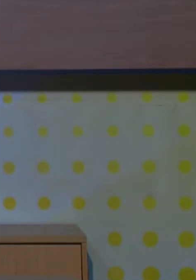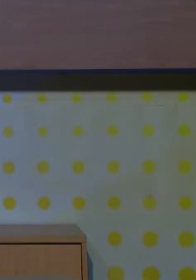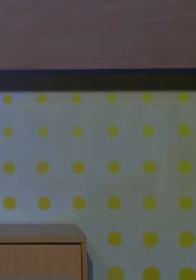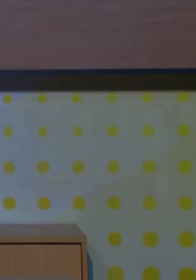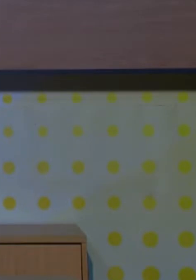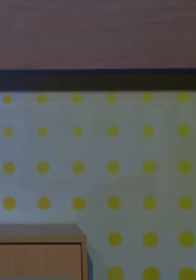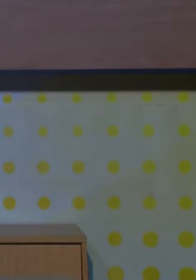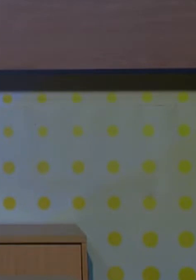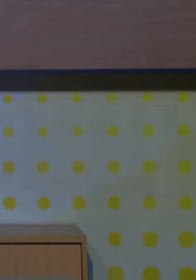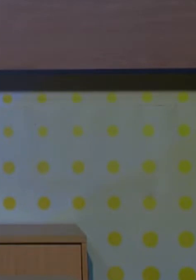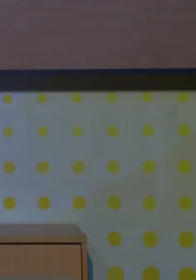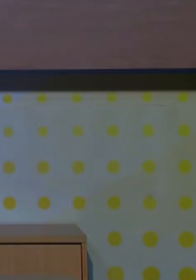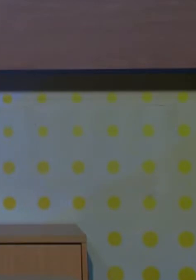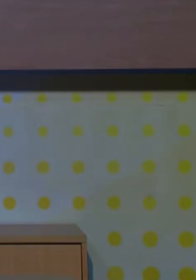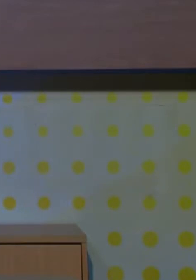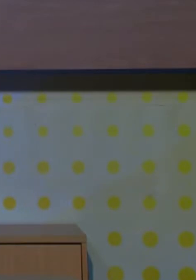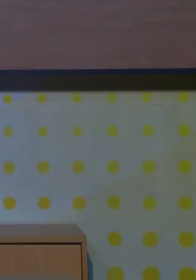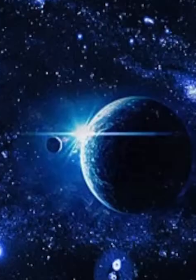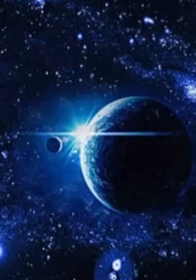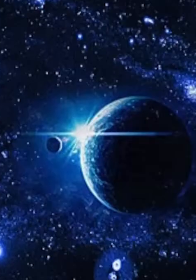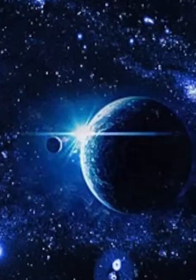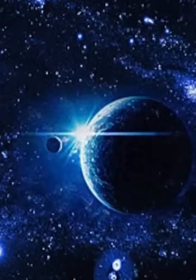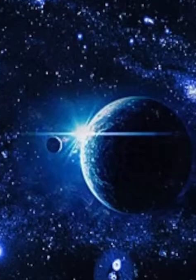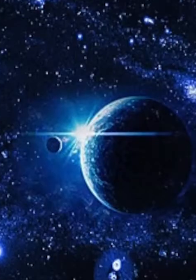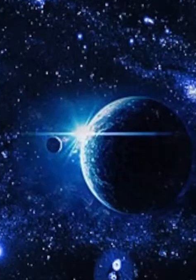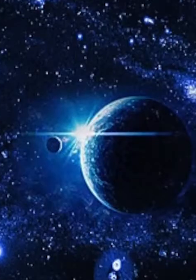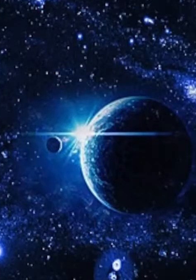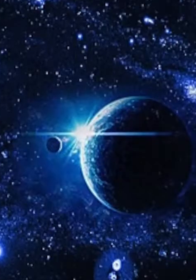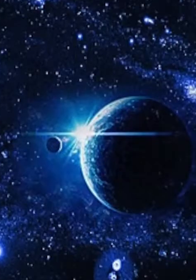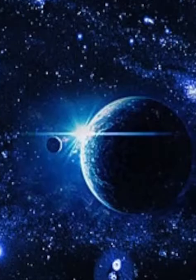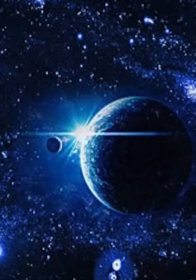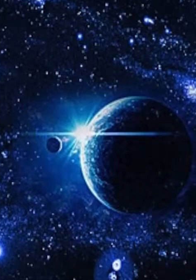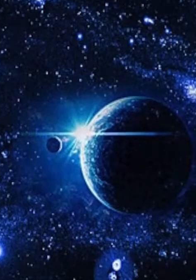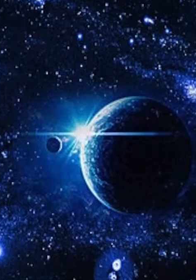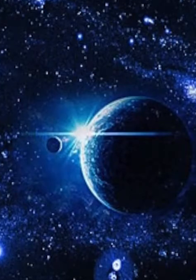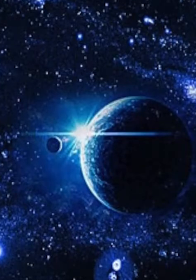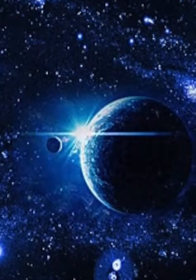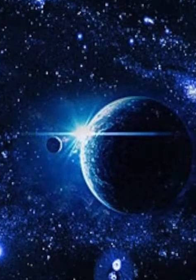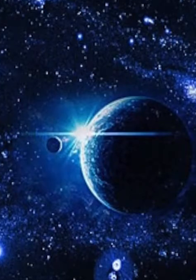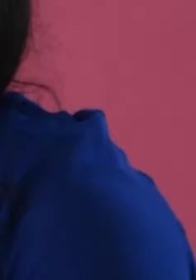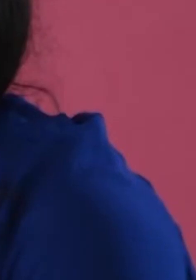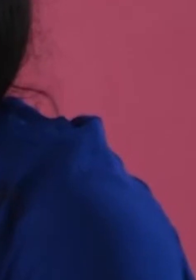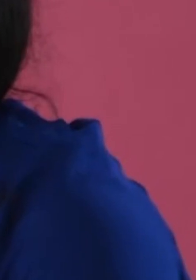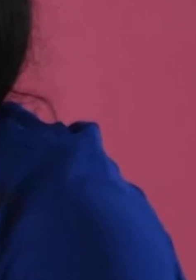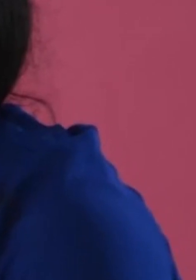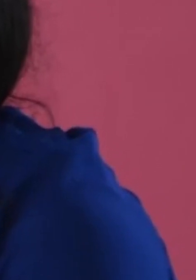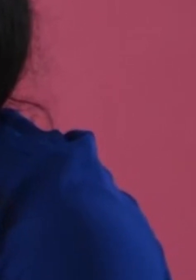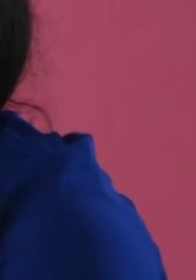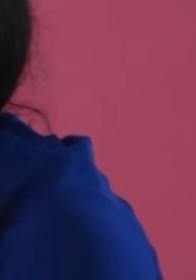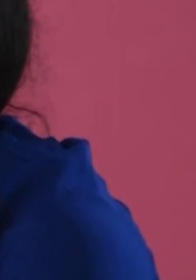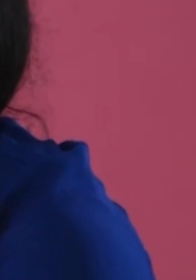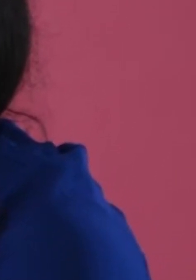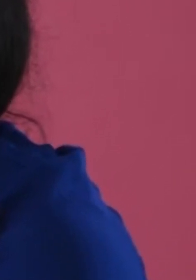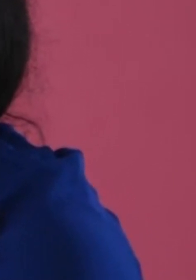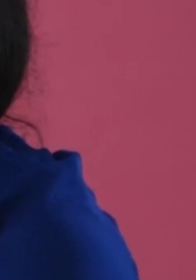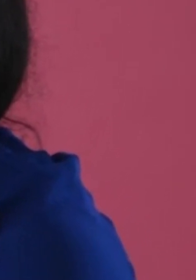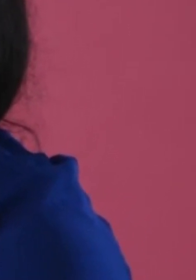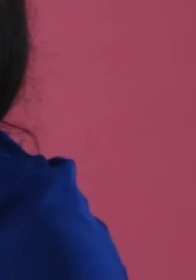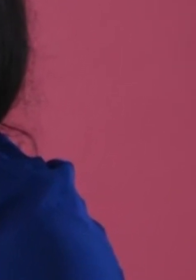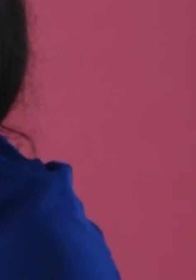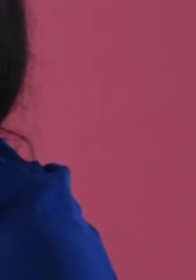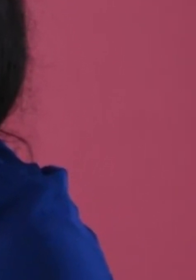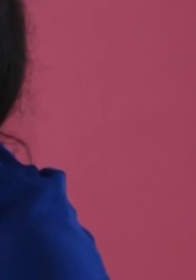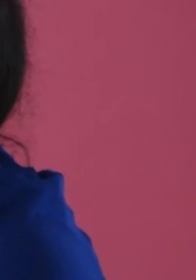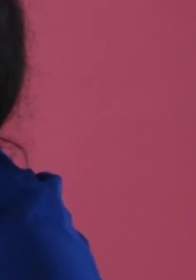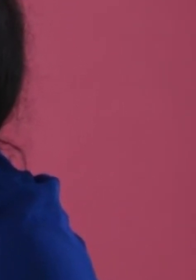Dominicana ya tiene su exoplaneta y estrella asegurada gracias a las gestiones realizadas por Maite Vázquez,